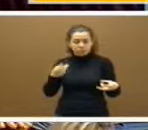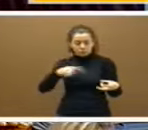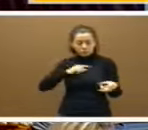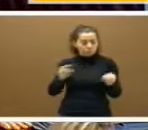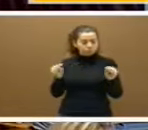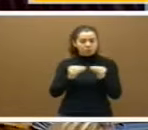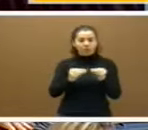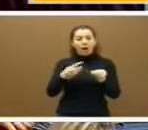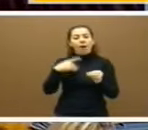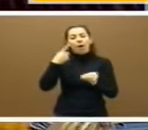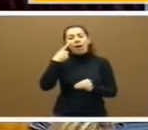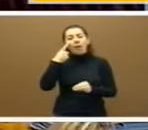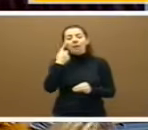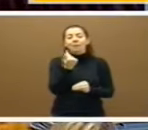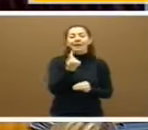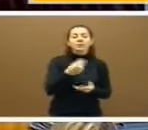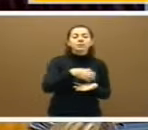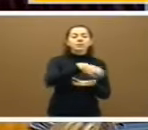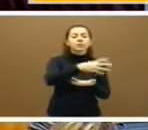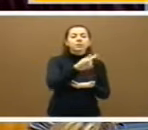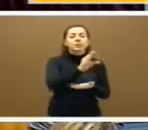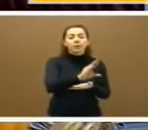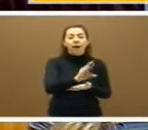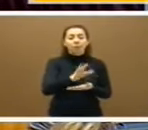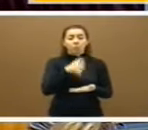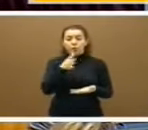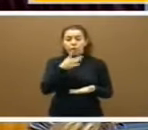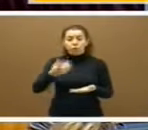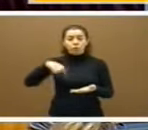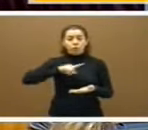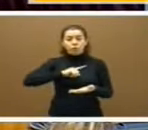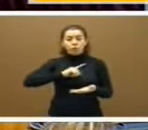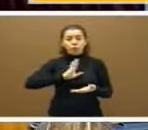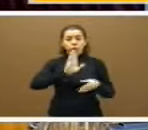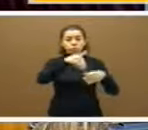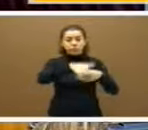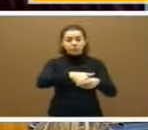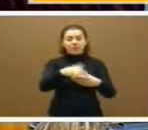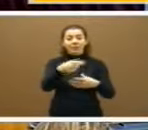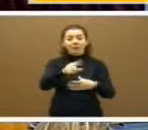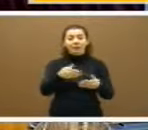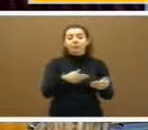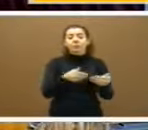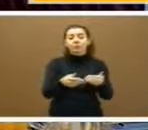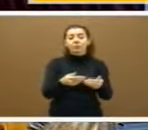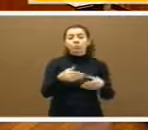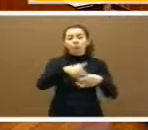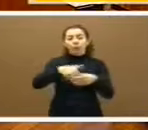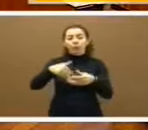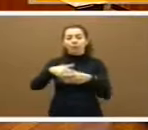rigidez a la vinculación entre las partidas y los destinos finales y, por lo tanto, votaremos a favor de esta enmienda y, en su momento, le adelanto que pidiremos la votación separada. Nada más. Muchas gracias.